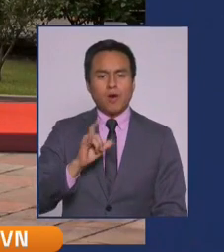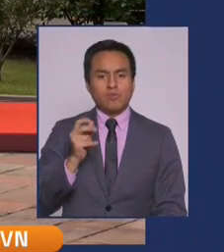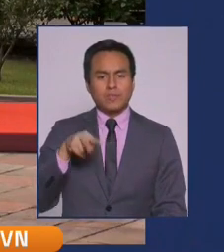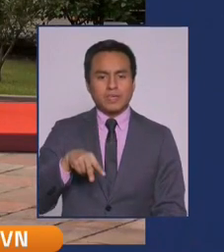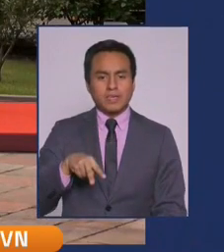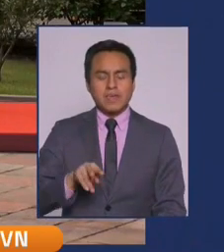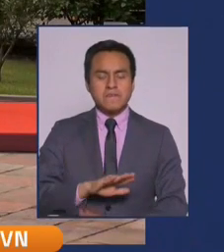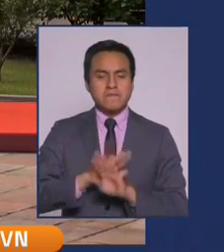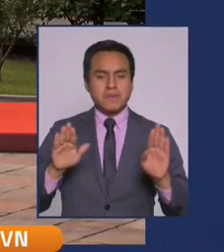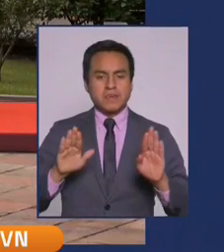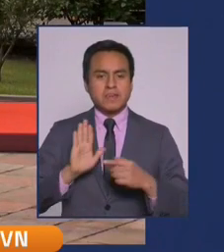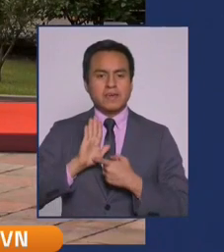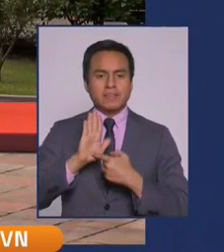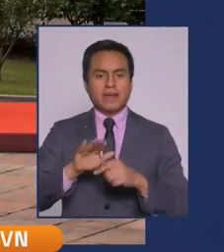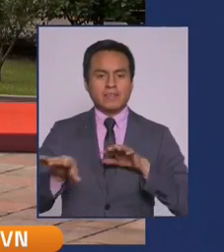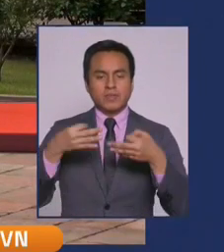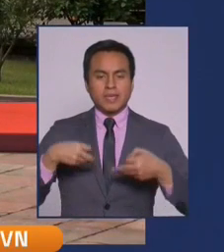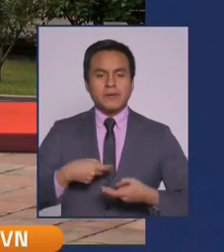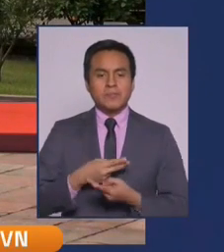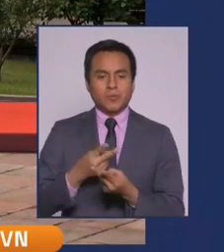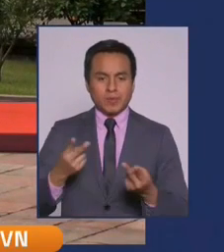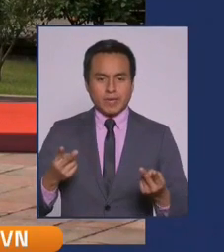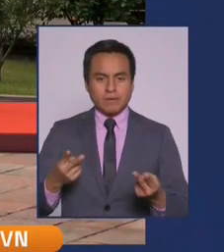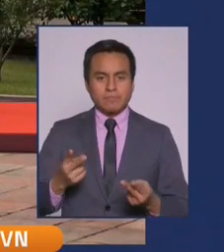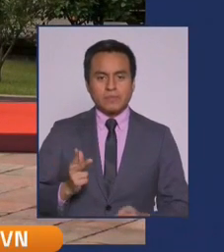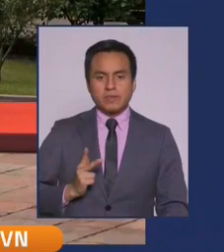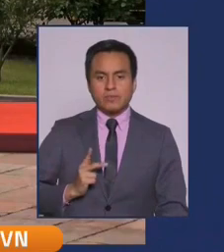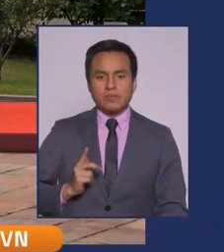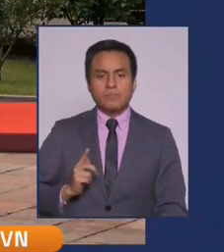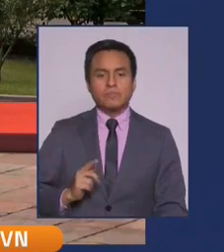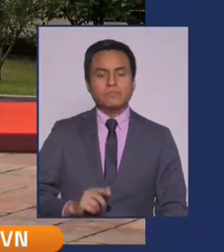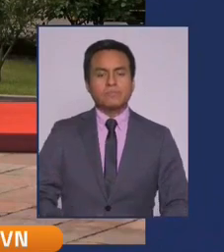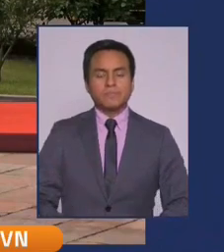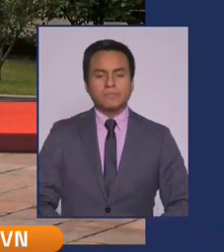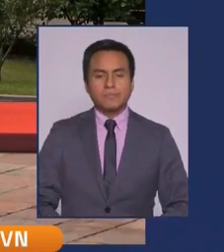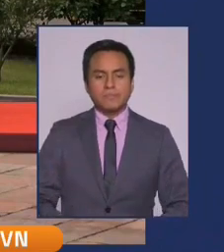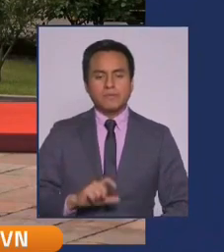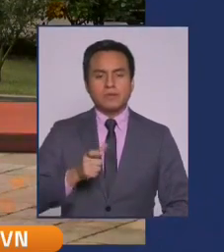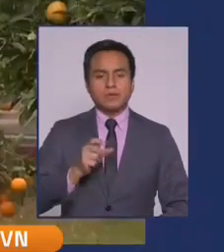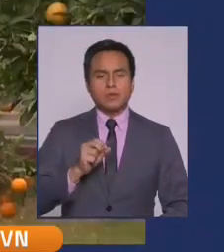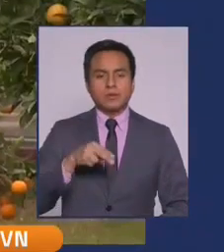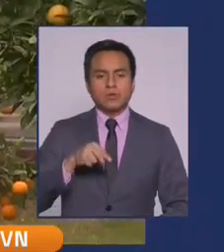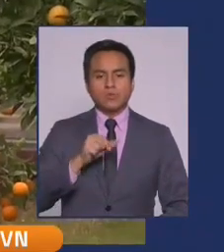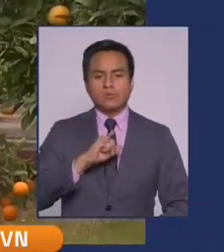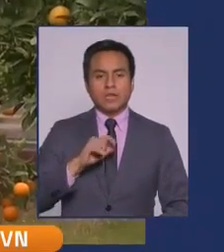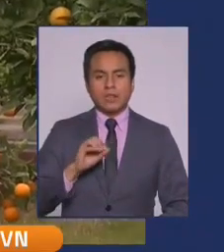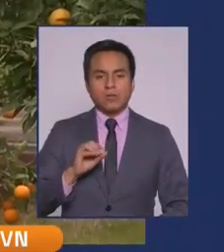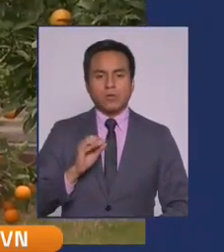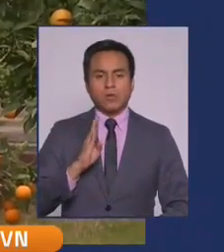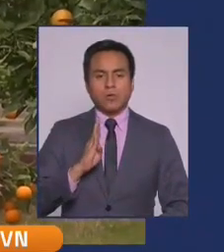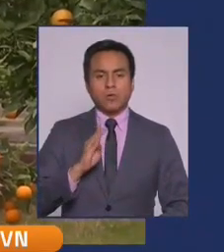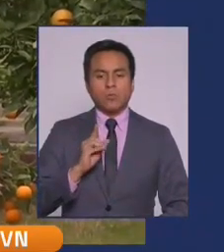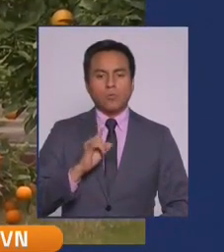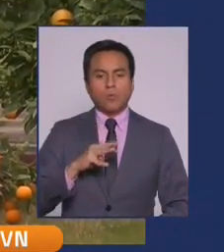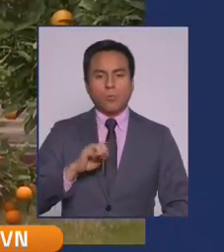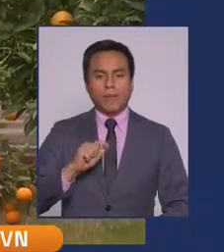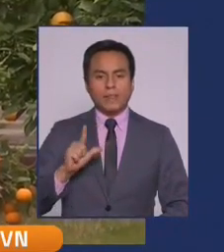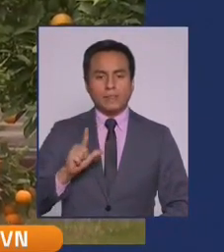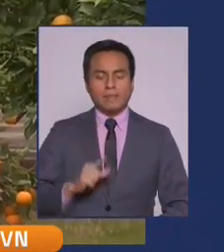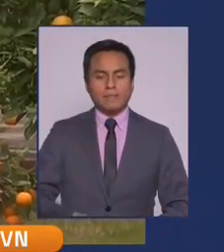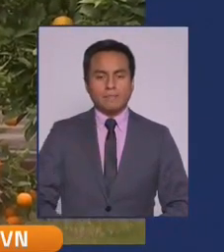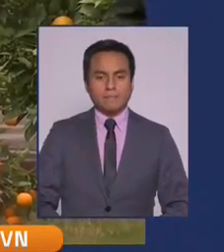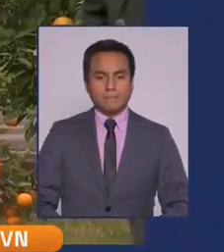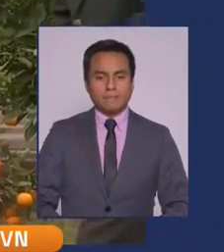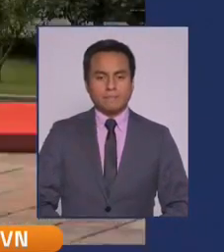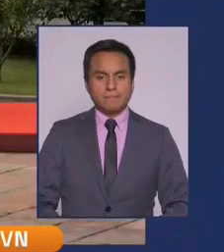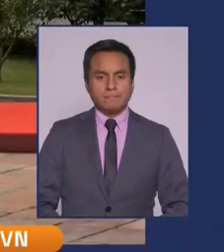Por una cosa muy simple, Matías, porque los procesos electorales tienen que tener normas claras, anticipadas